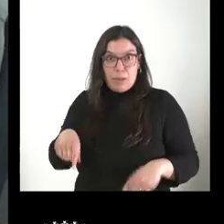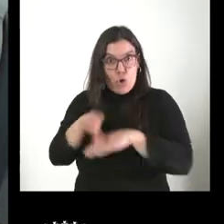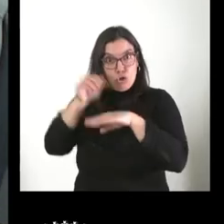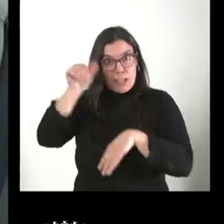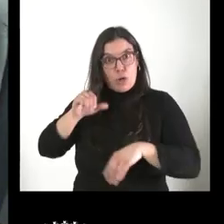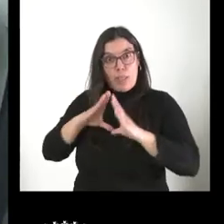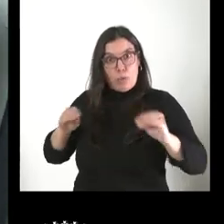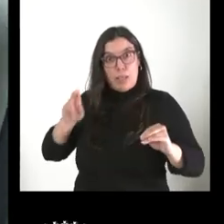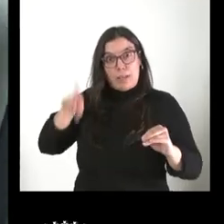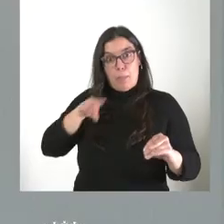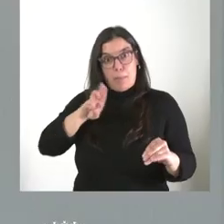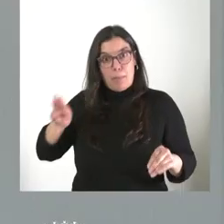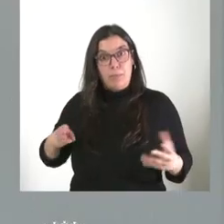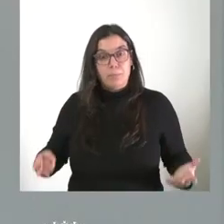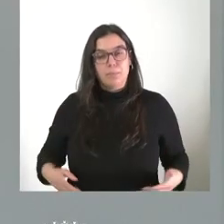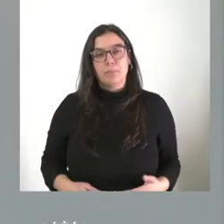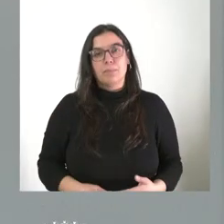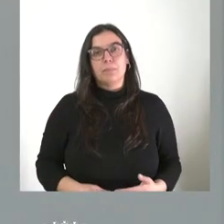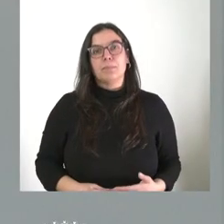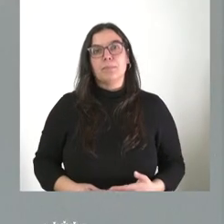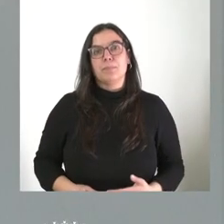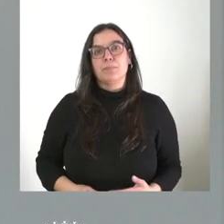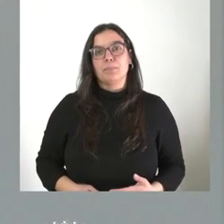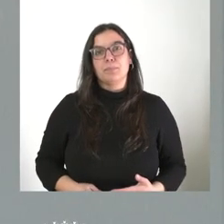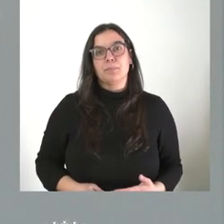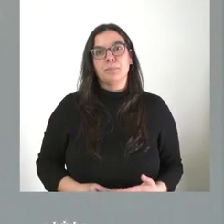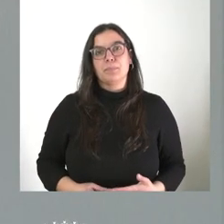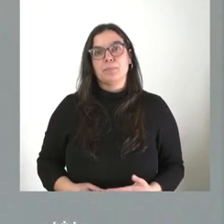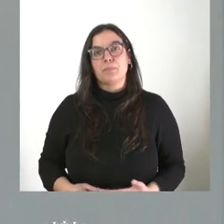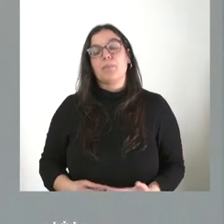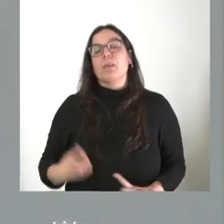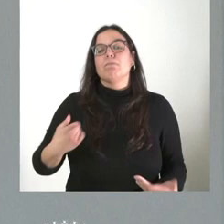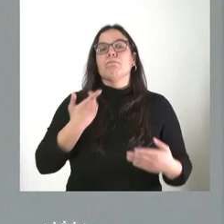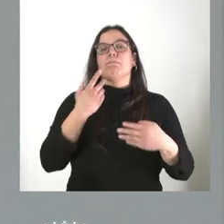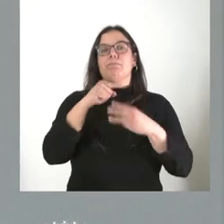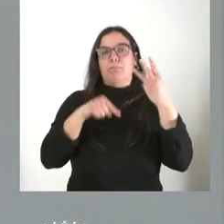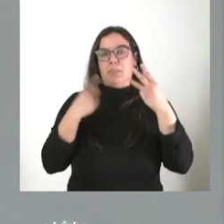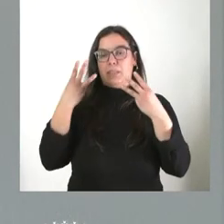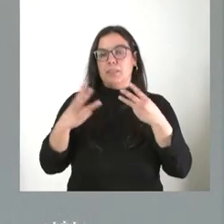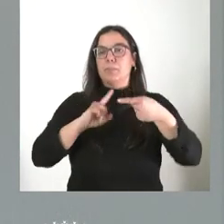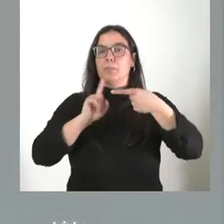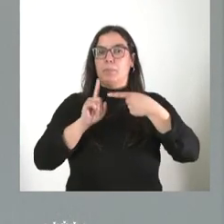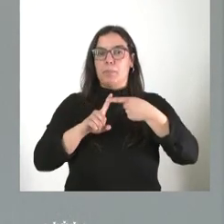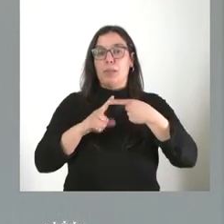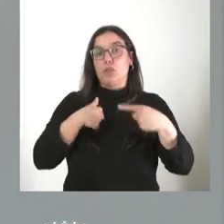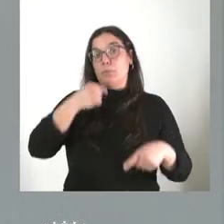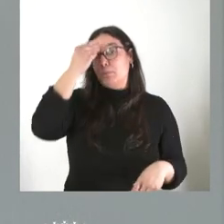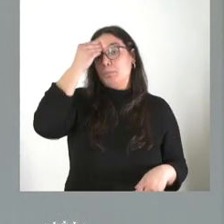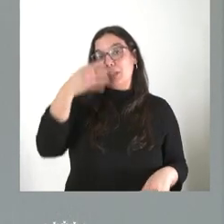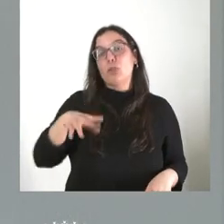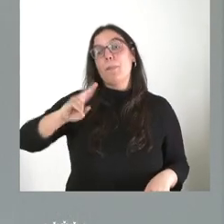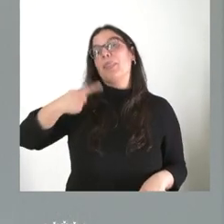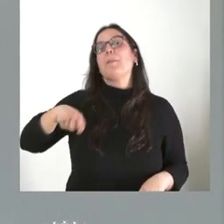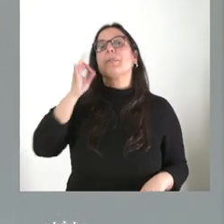su propio partido Bueno pues plantea tres cuestiones la primera de ellas yo creo que la